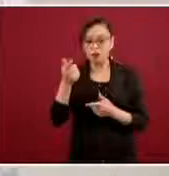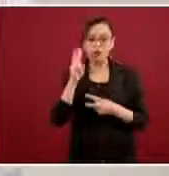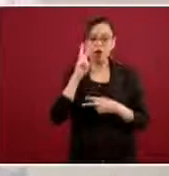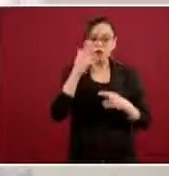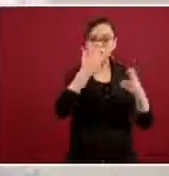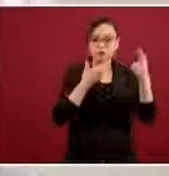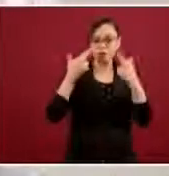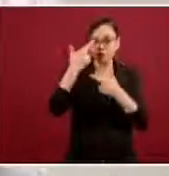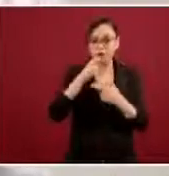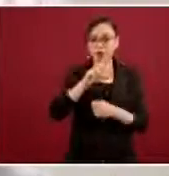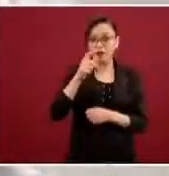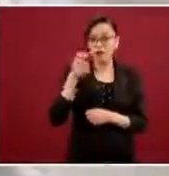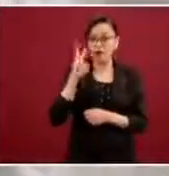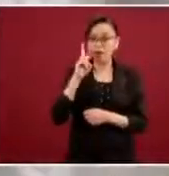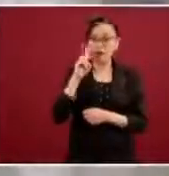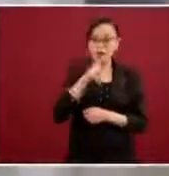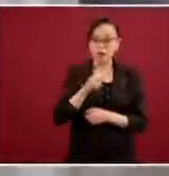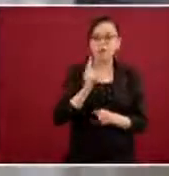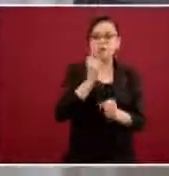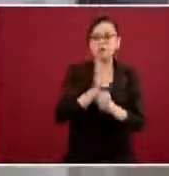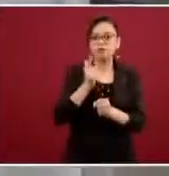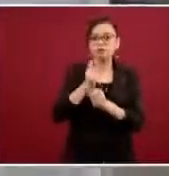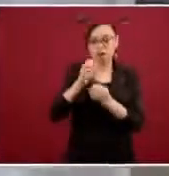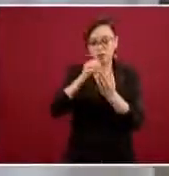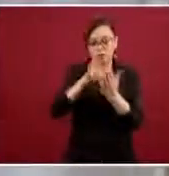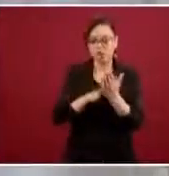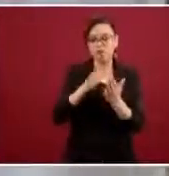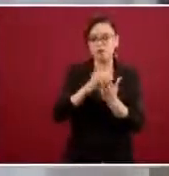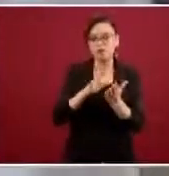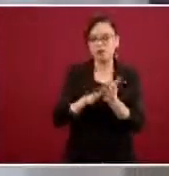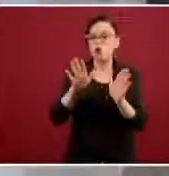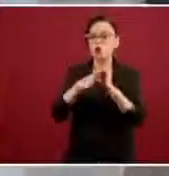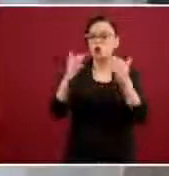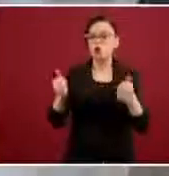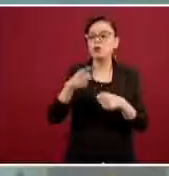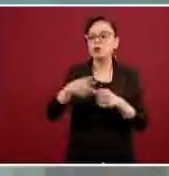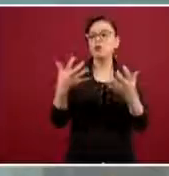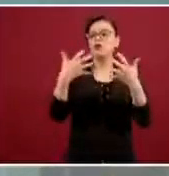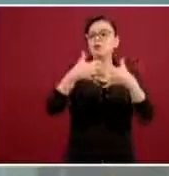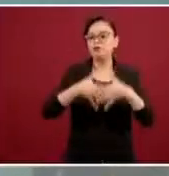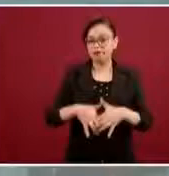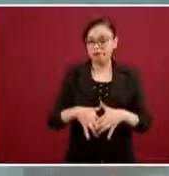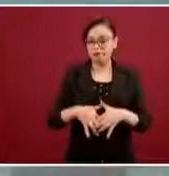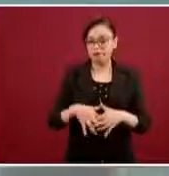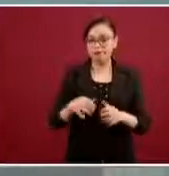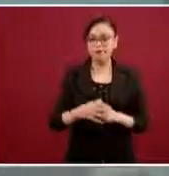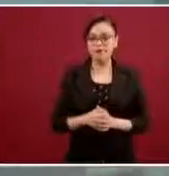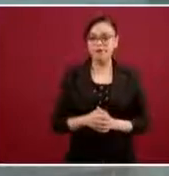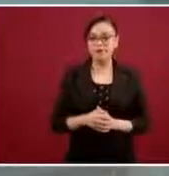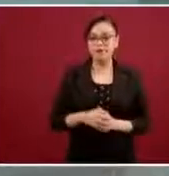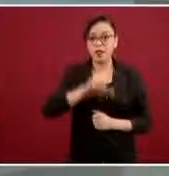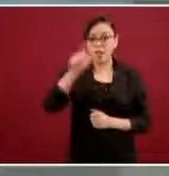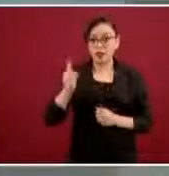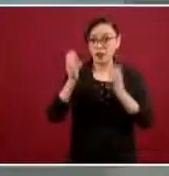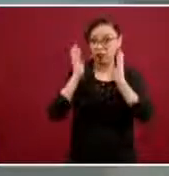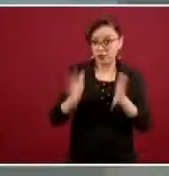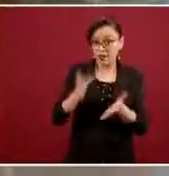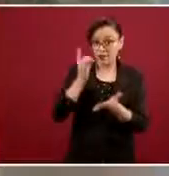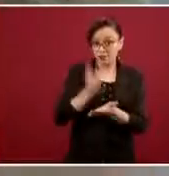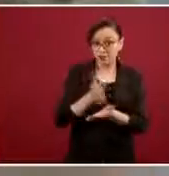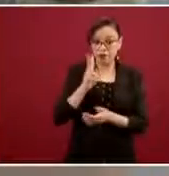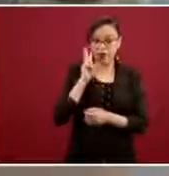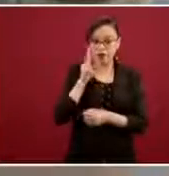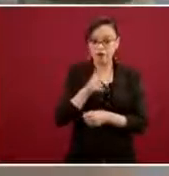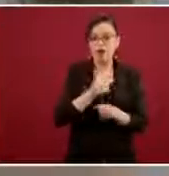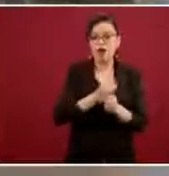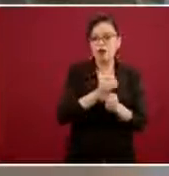establece el estatus en el que se recibe el equipo. Una vez asignado el equipo a los investigadores, ellos se encargan de habilitar el ventilador